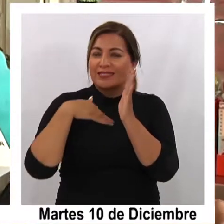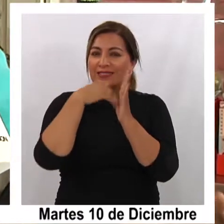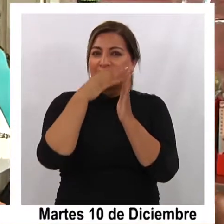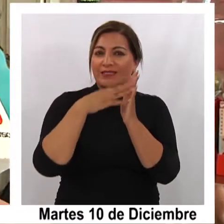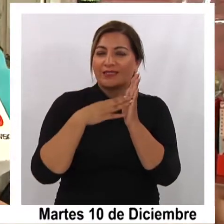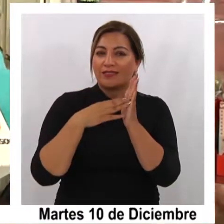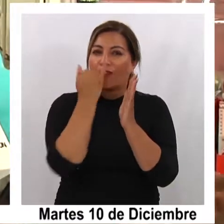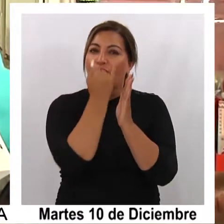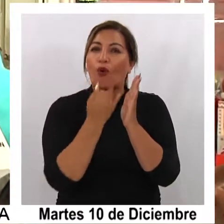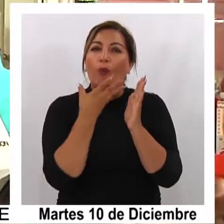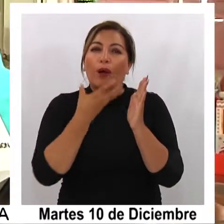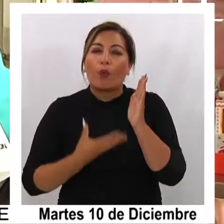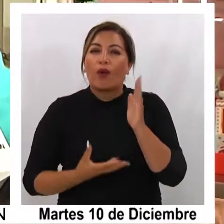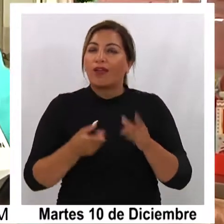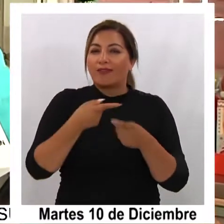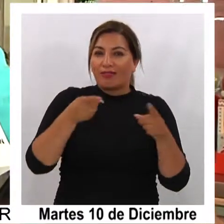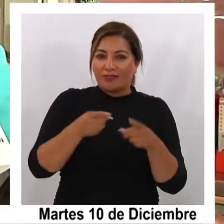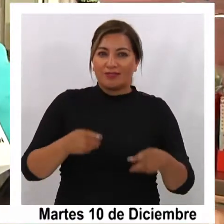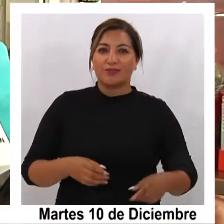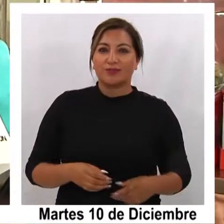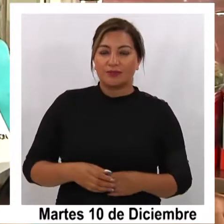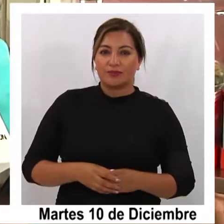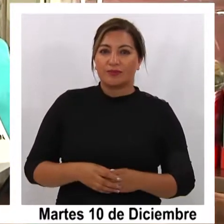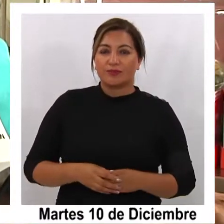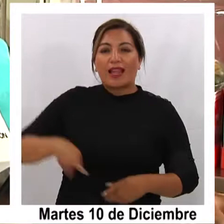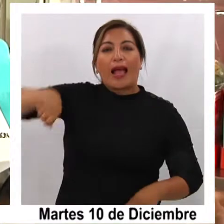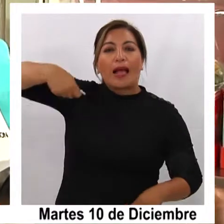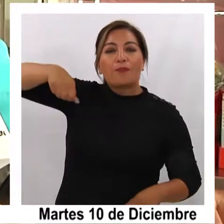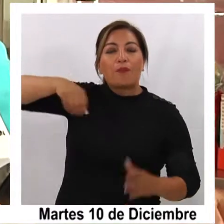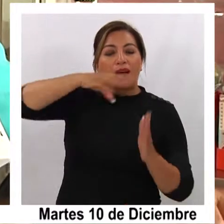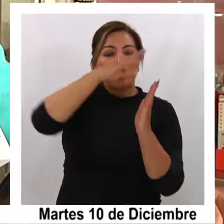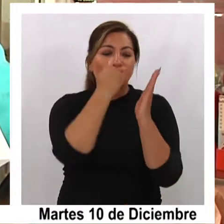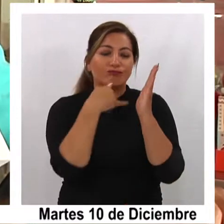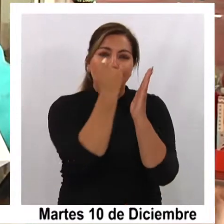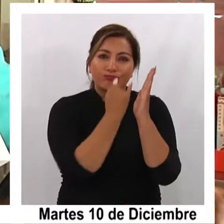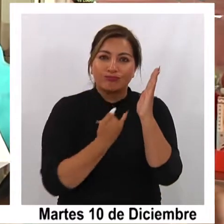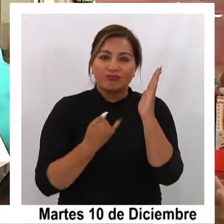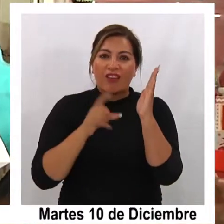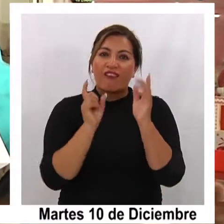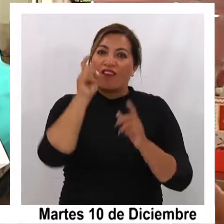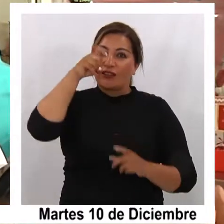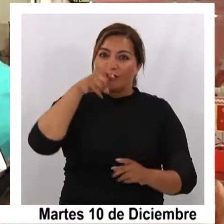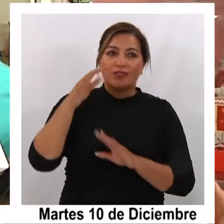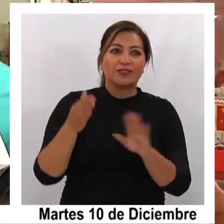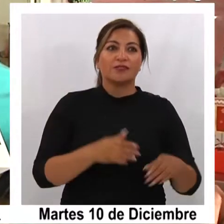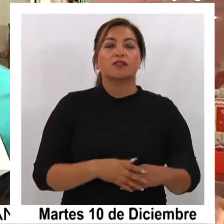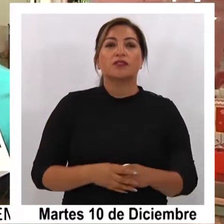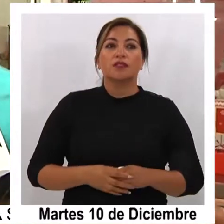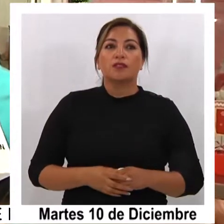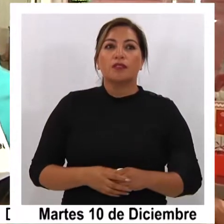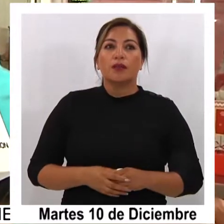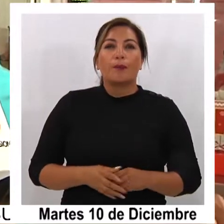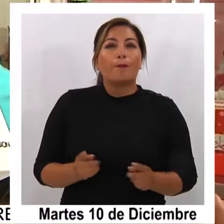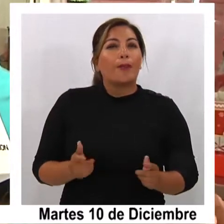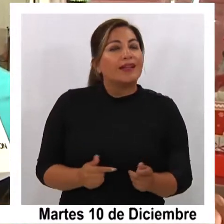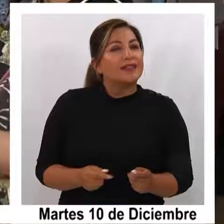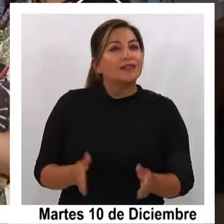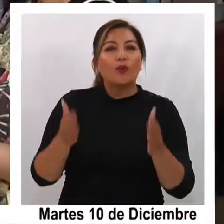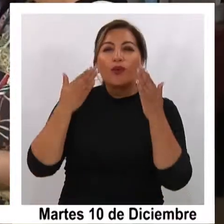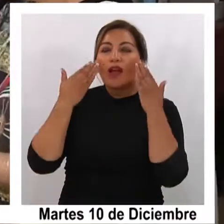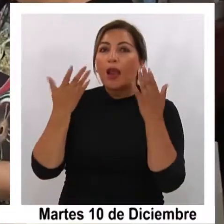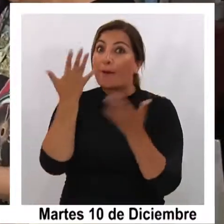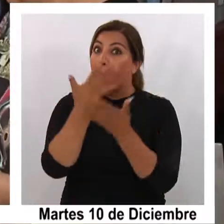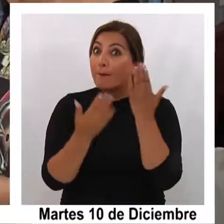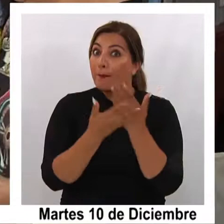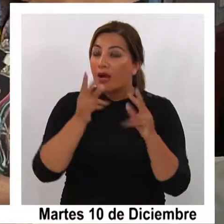diferentes colores de acuerdo a la figura del pascuero, el mono de nieve, las campanitas, los bastones.